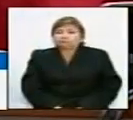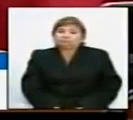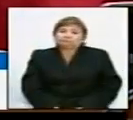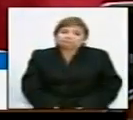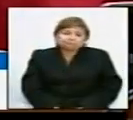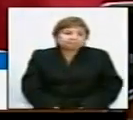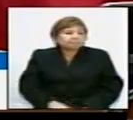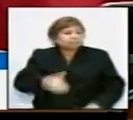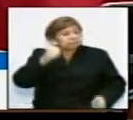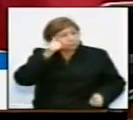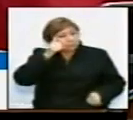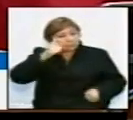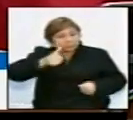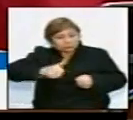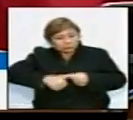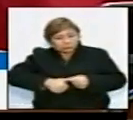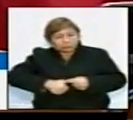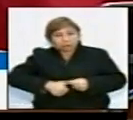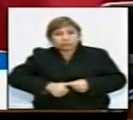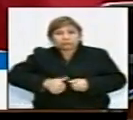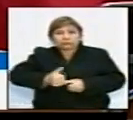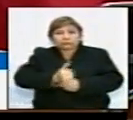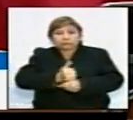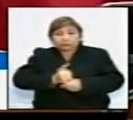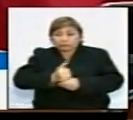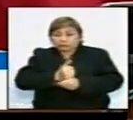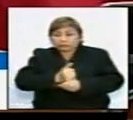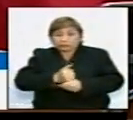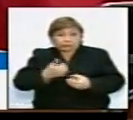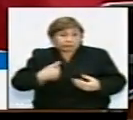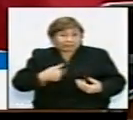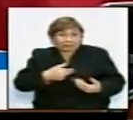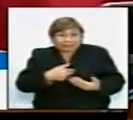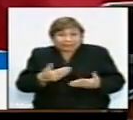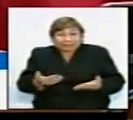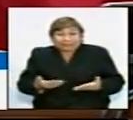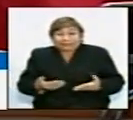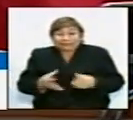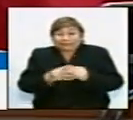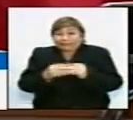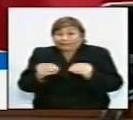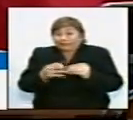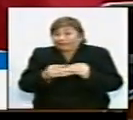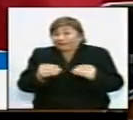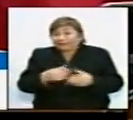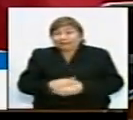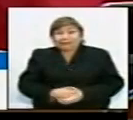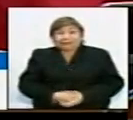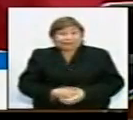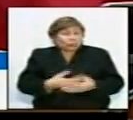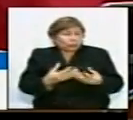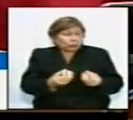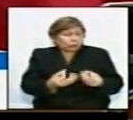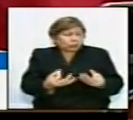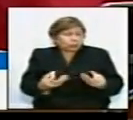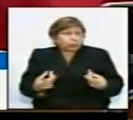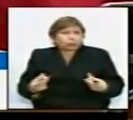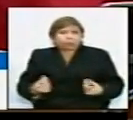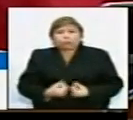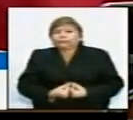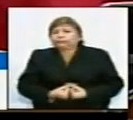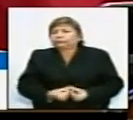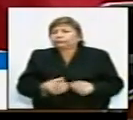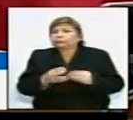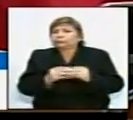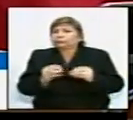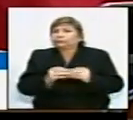ejemplo, que la mayoría del café que se exporta en nuestro país es de pequeños productores. La mayoría del cacao es de